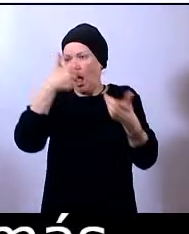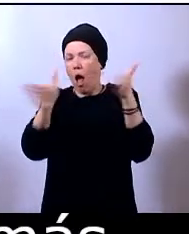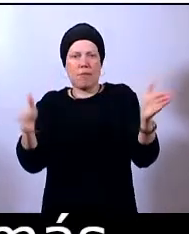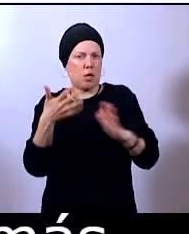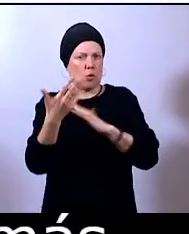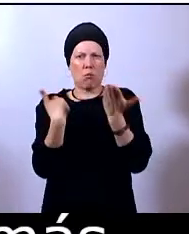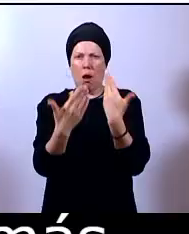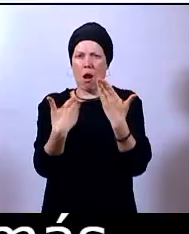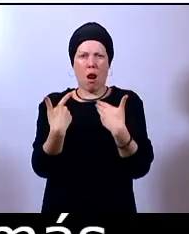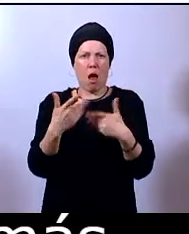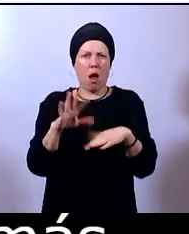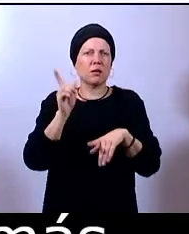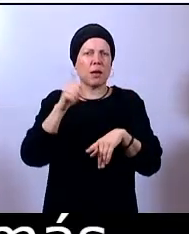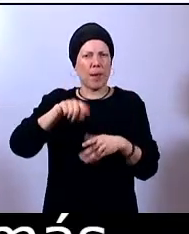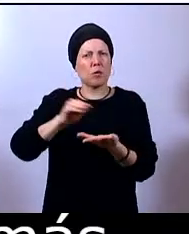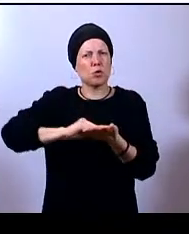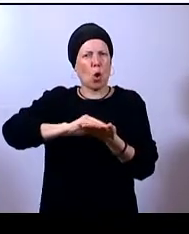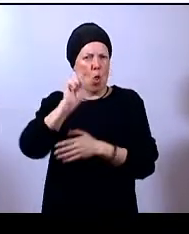diálogo y a las soluciones.